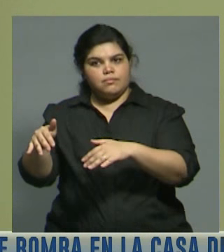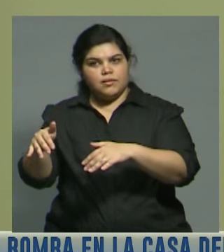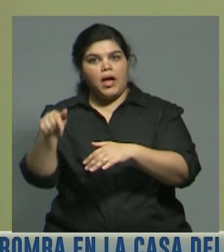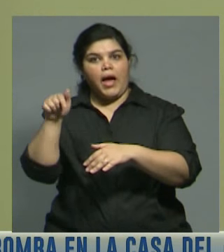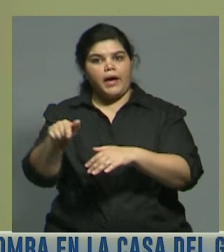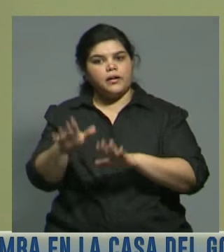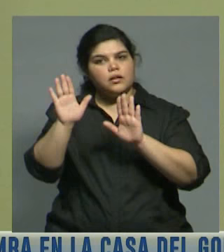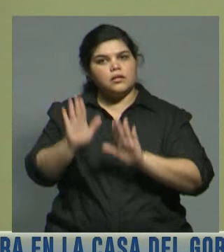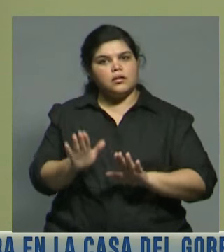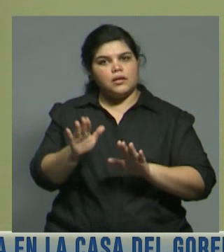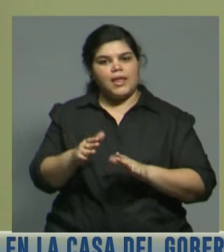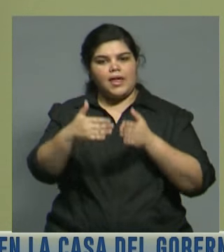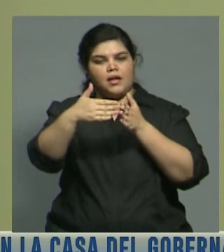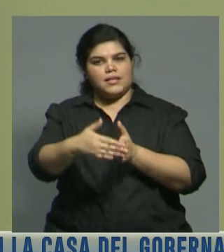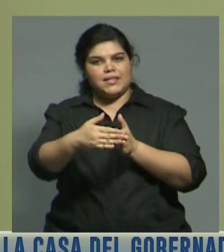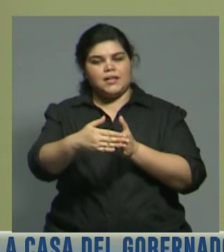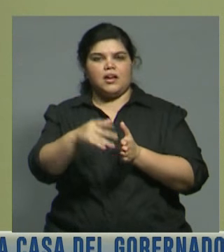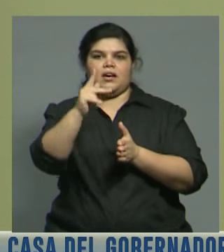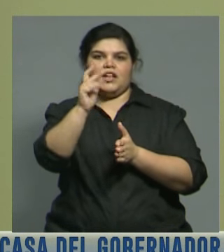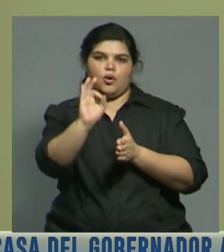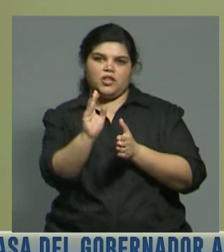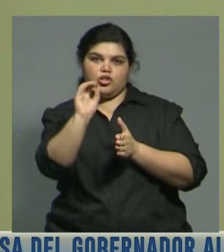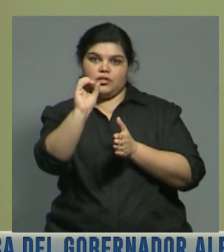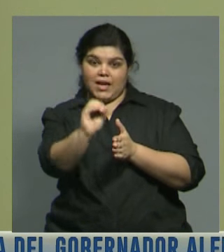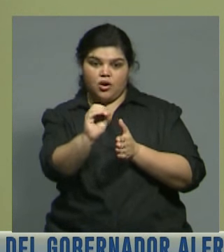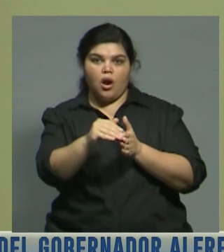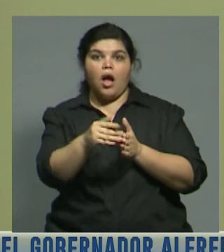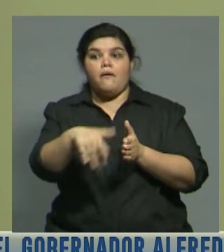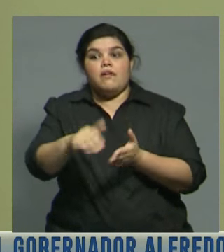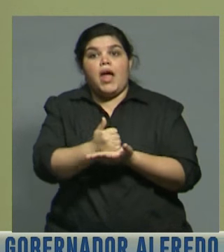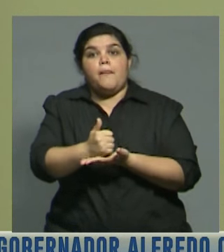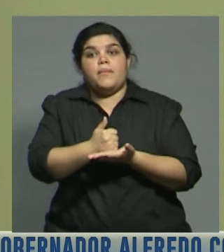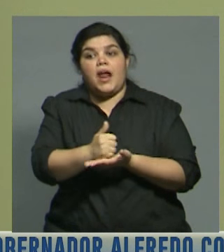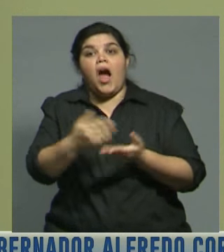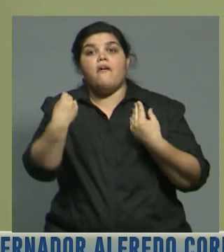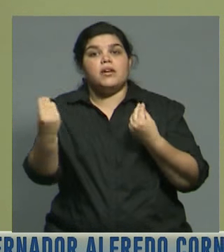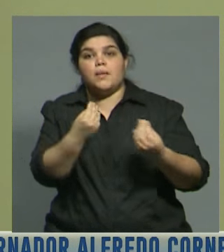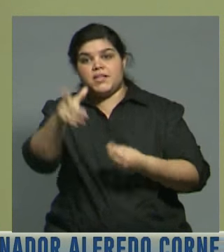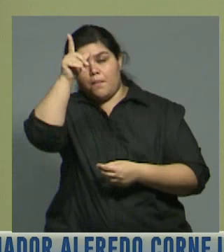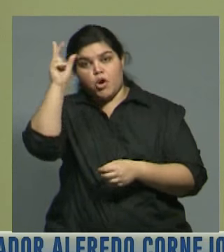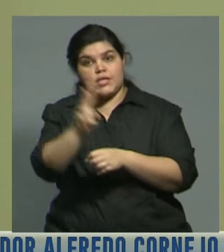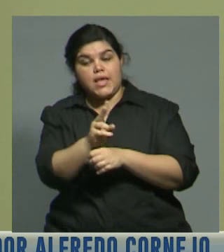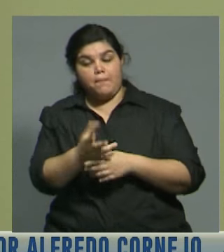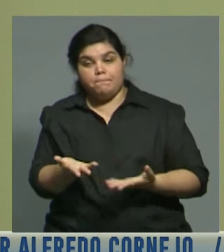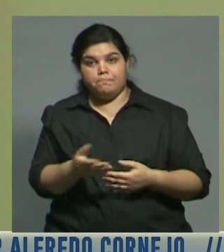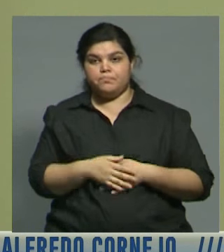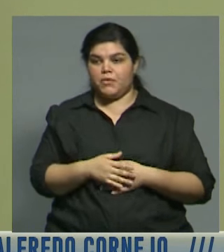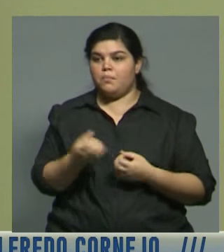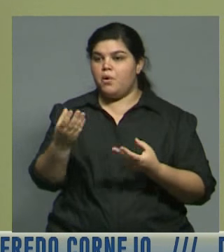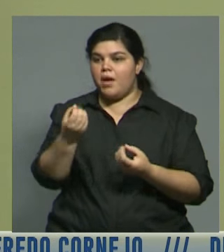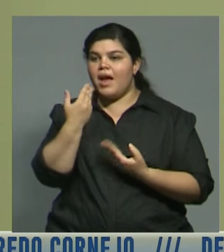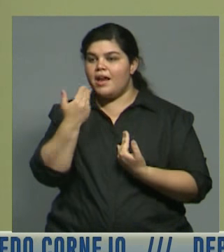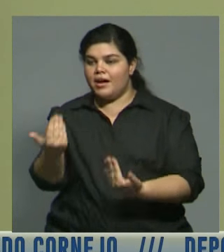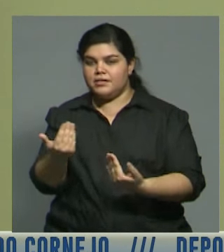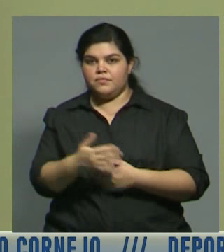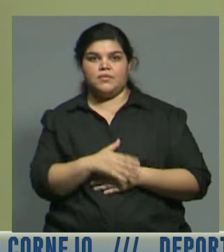intentar permanecer en el kilómetro cero si es que la policía no lo saca. Bien, bien, muchas gracias por el contacto. Buenas noches.